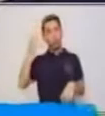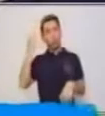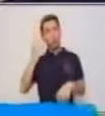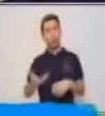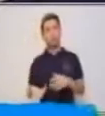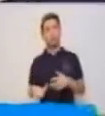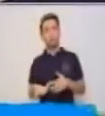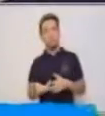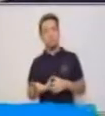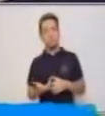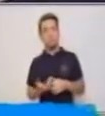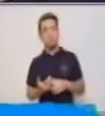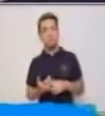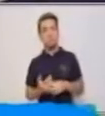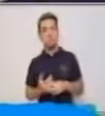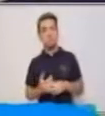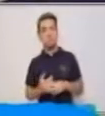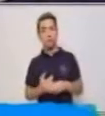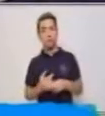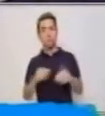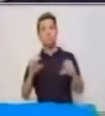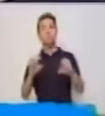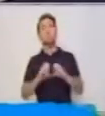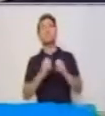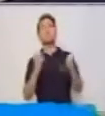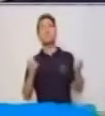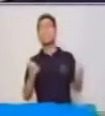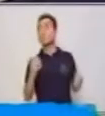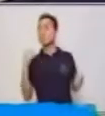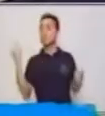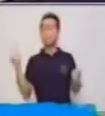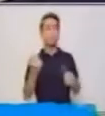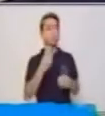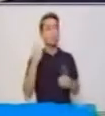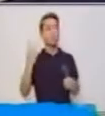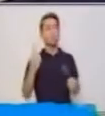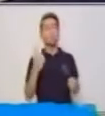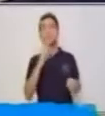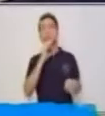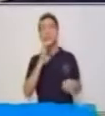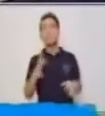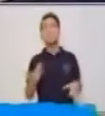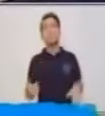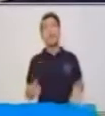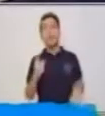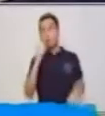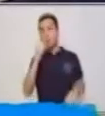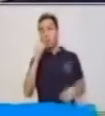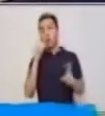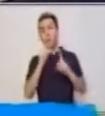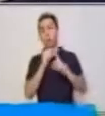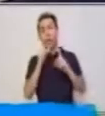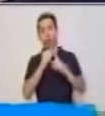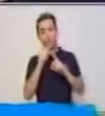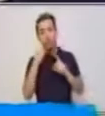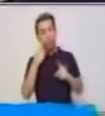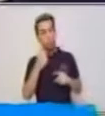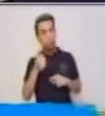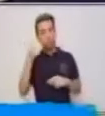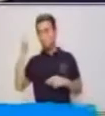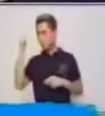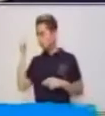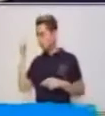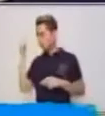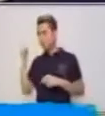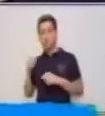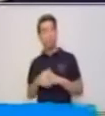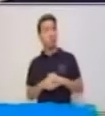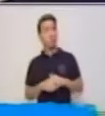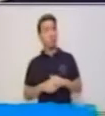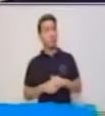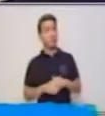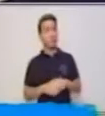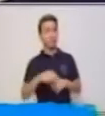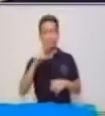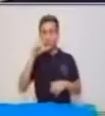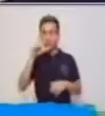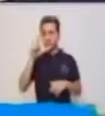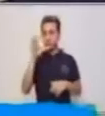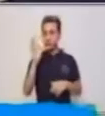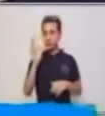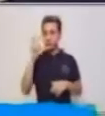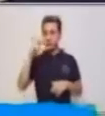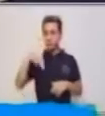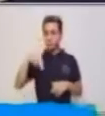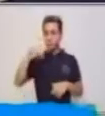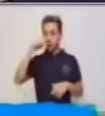Entonces, todo depende de una palabra, que es la palabra contexto.